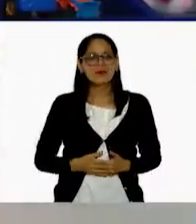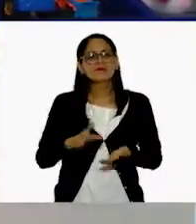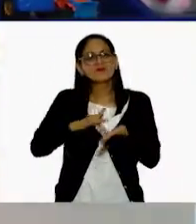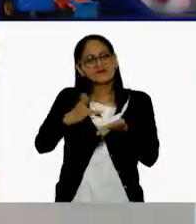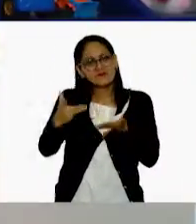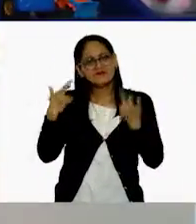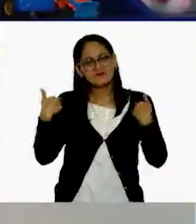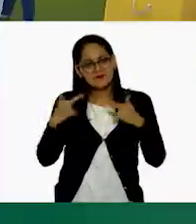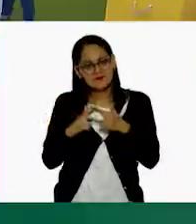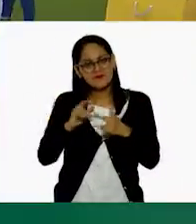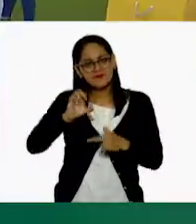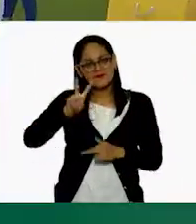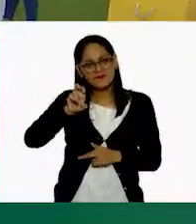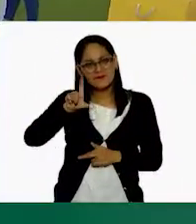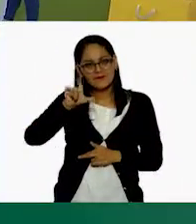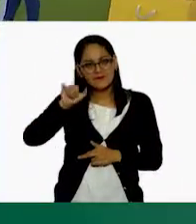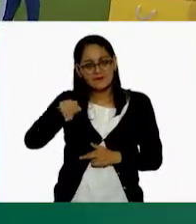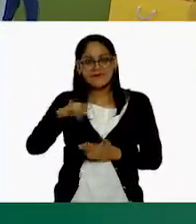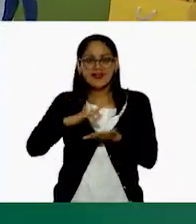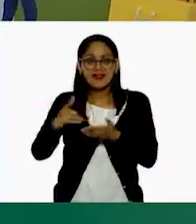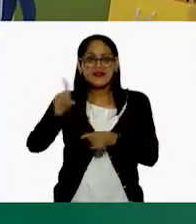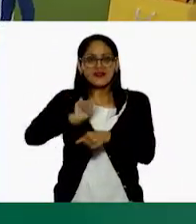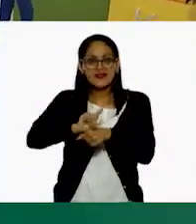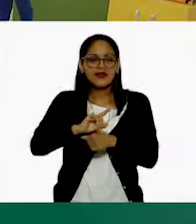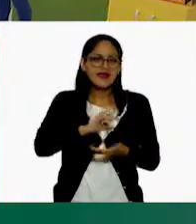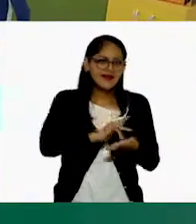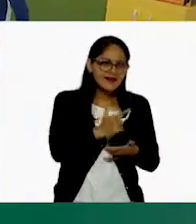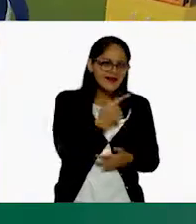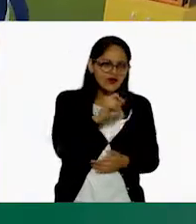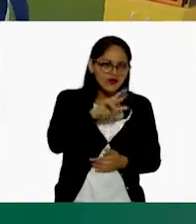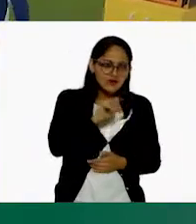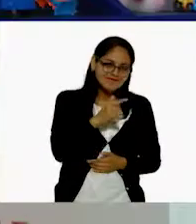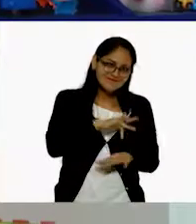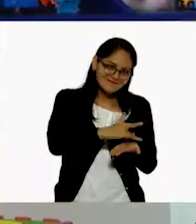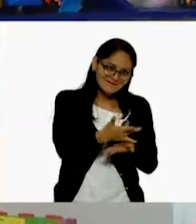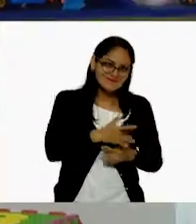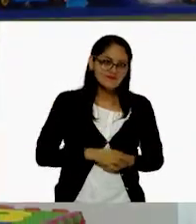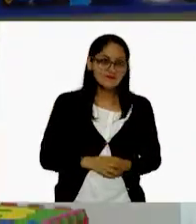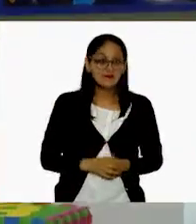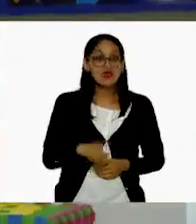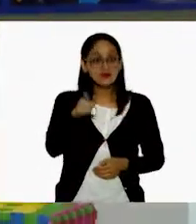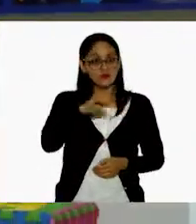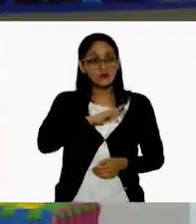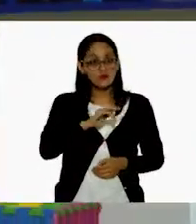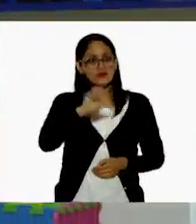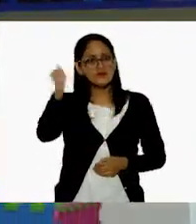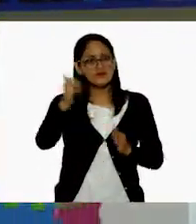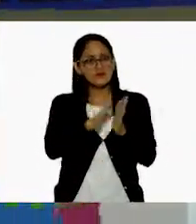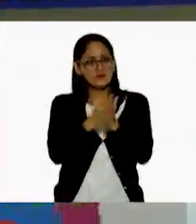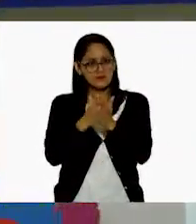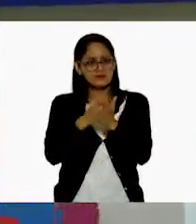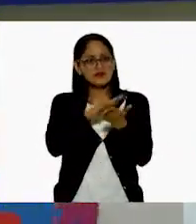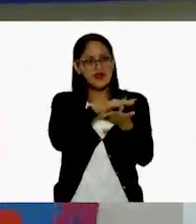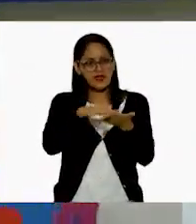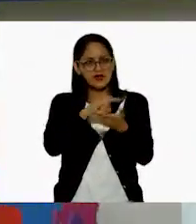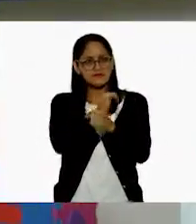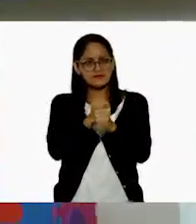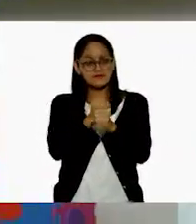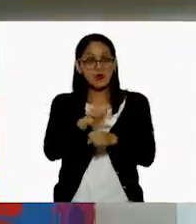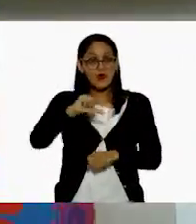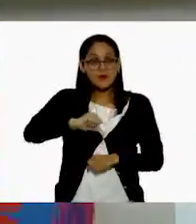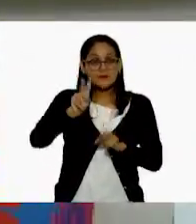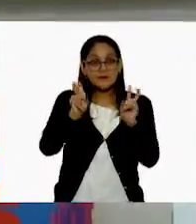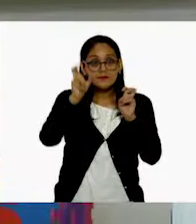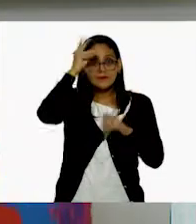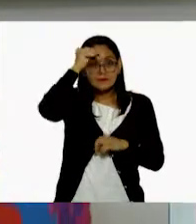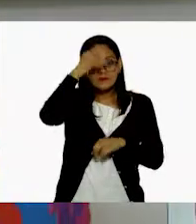Muchas gracias, maestra Evelyn, por el día de hoy. Muchas gracias, Gloria. De nada. Si te es posible, consulta otros libros y comenta el tema de